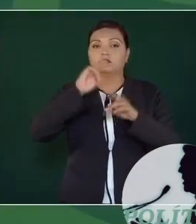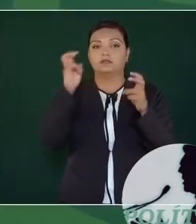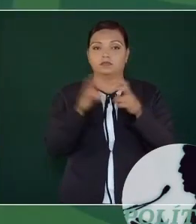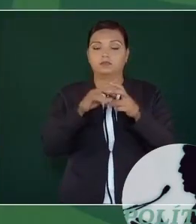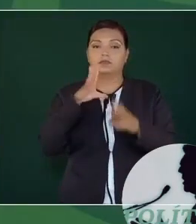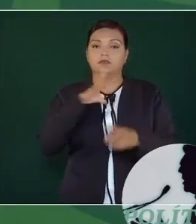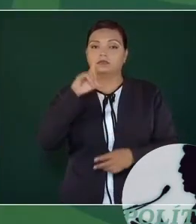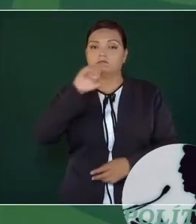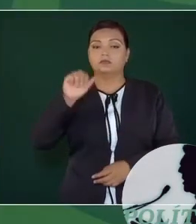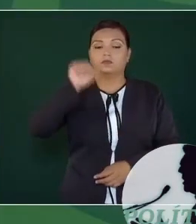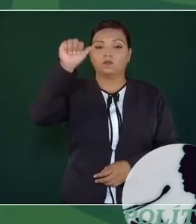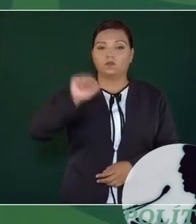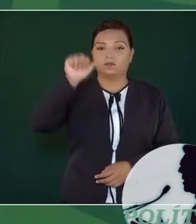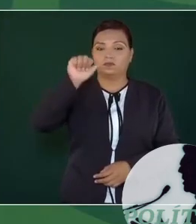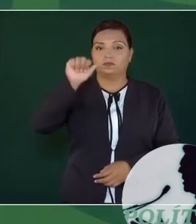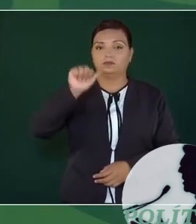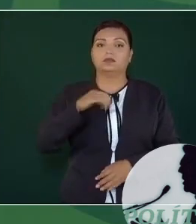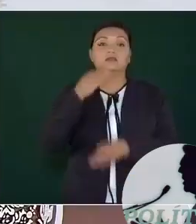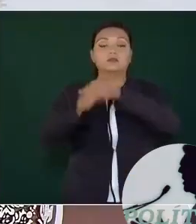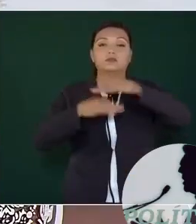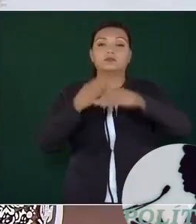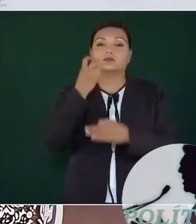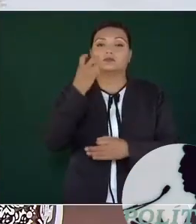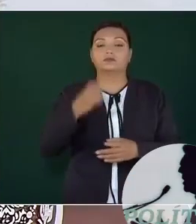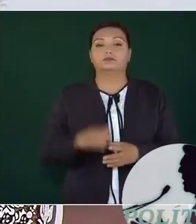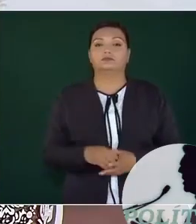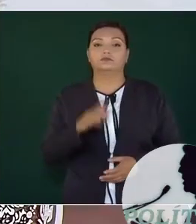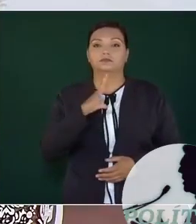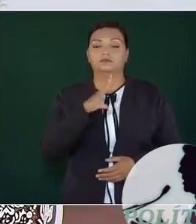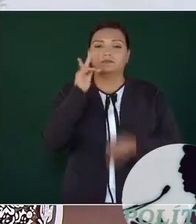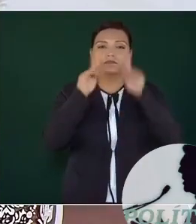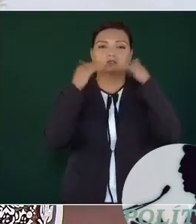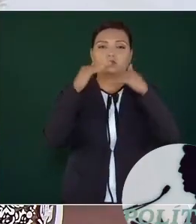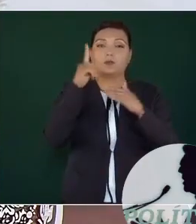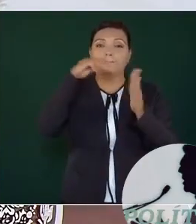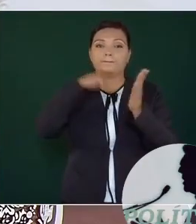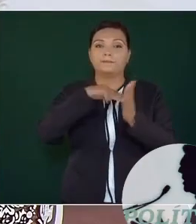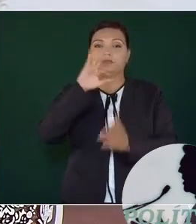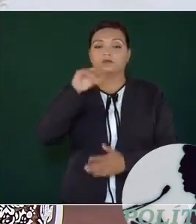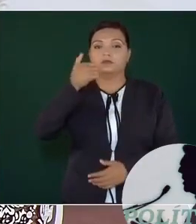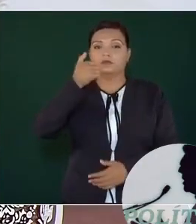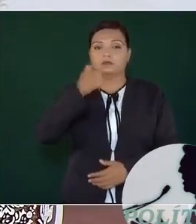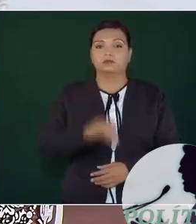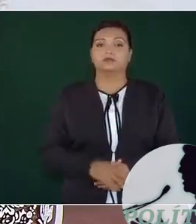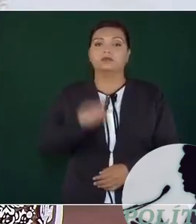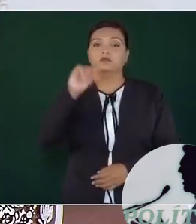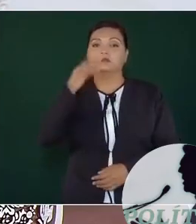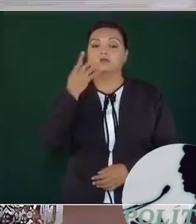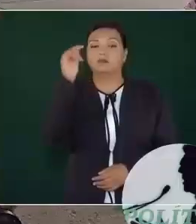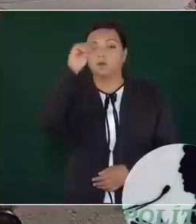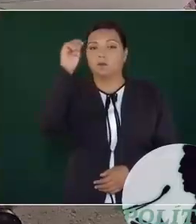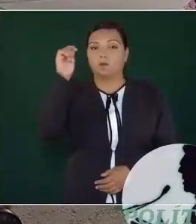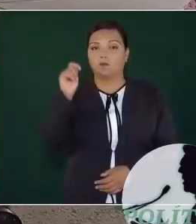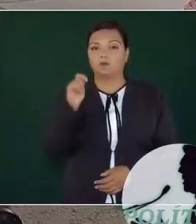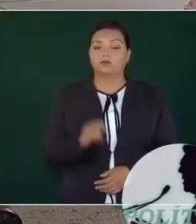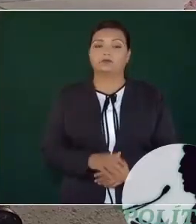Tampico, 116. El total de ellos, estamos hablando de 1,056, 74% en